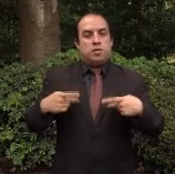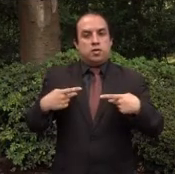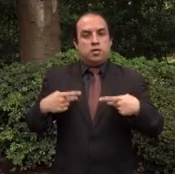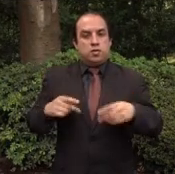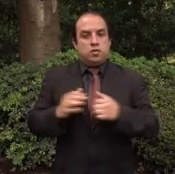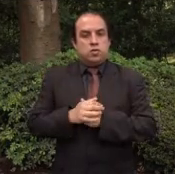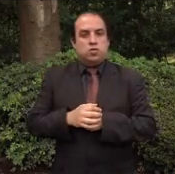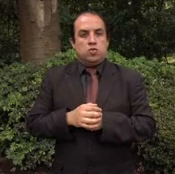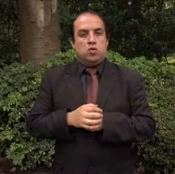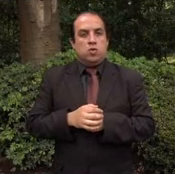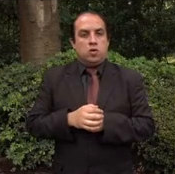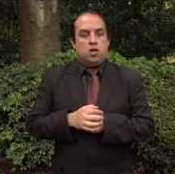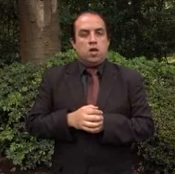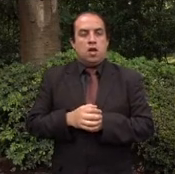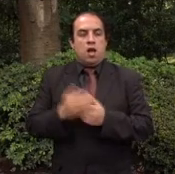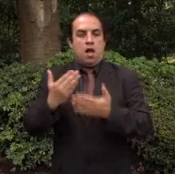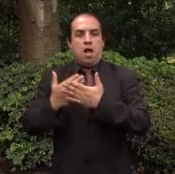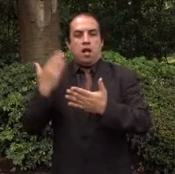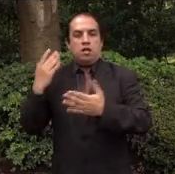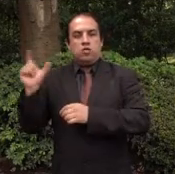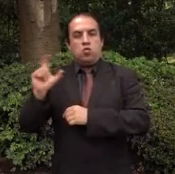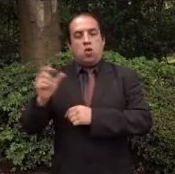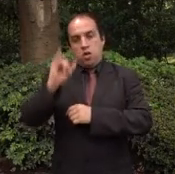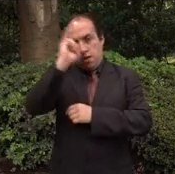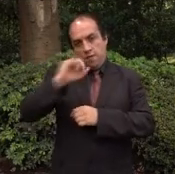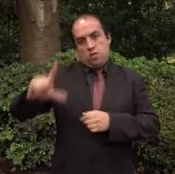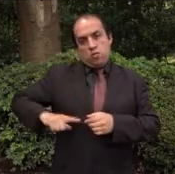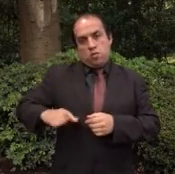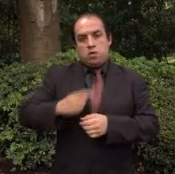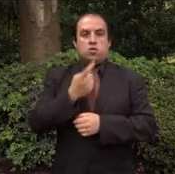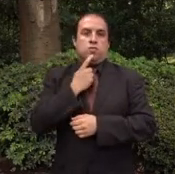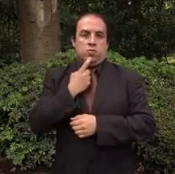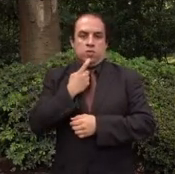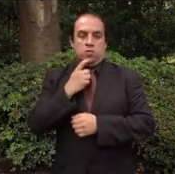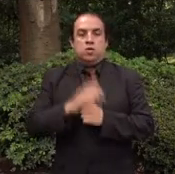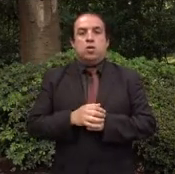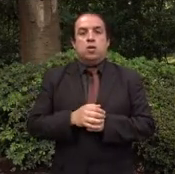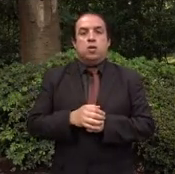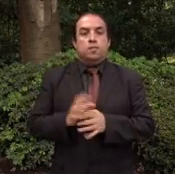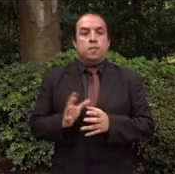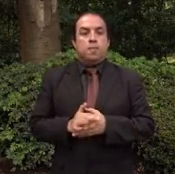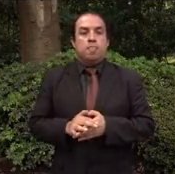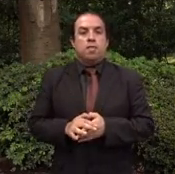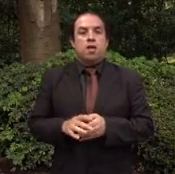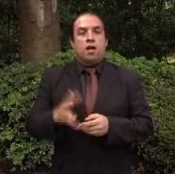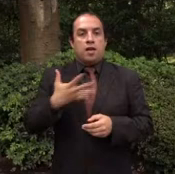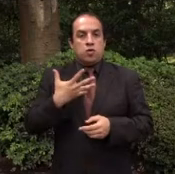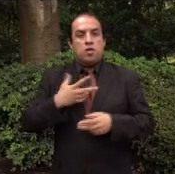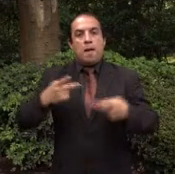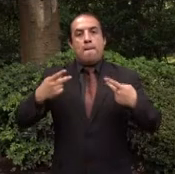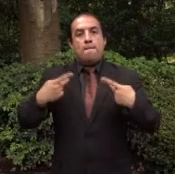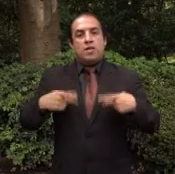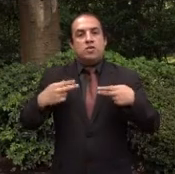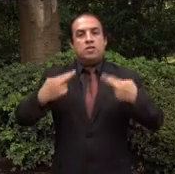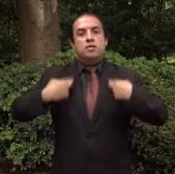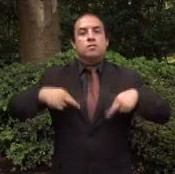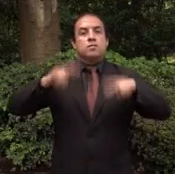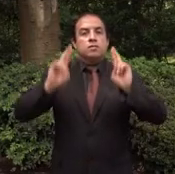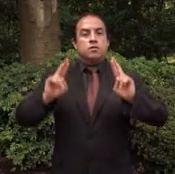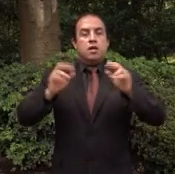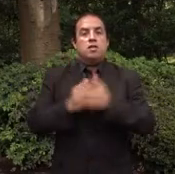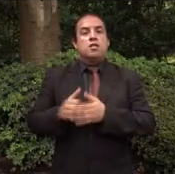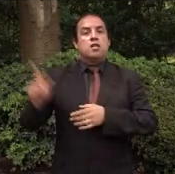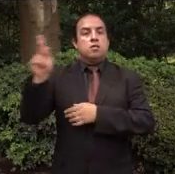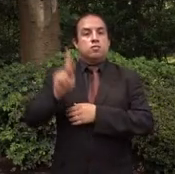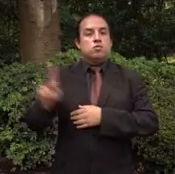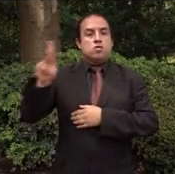República cuando fue jefe de gobierno. En la idea de que hubiera representantes de la ciudadanía, expertos en